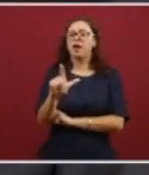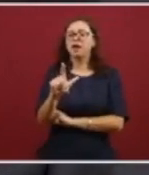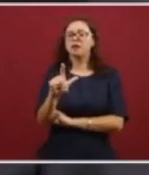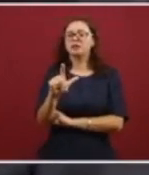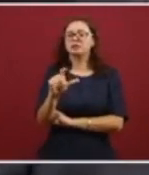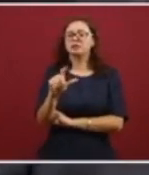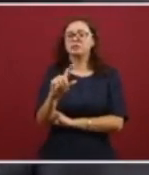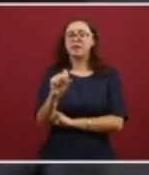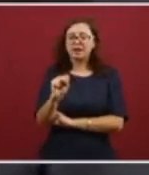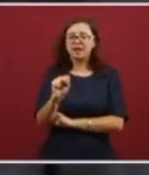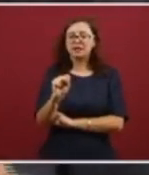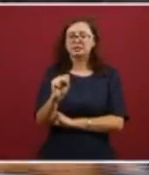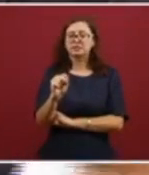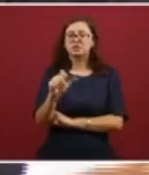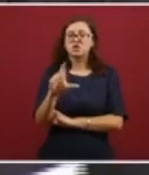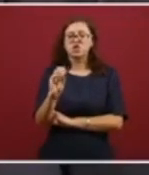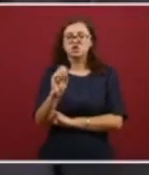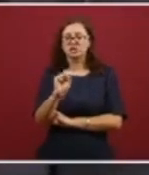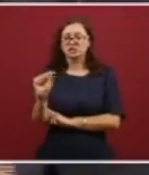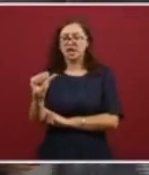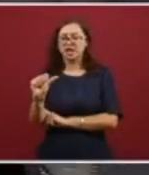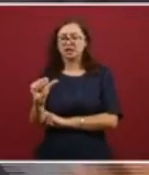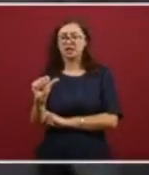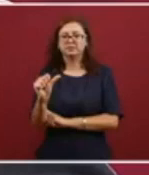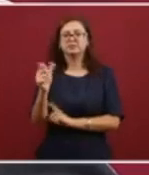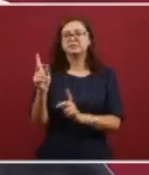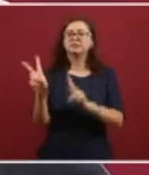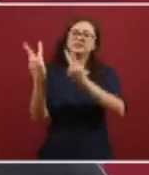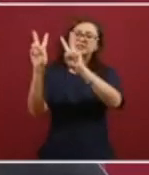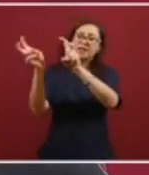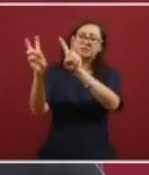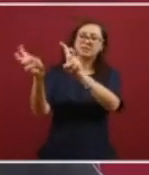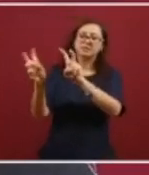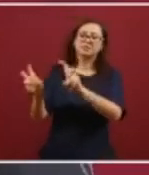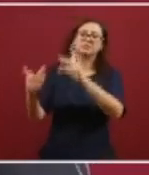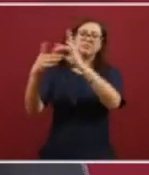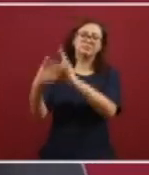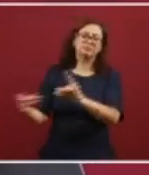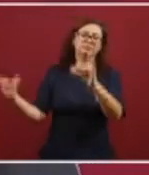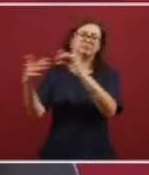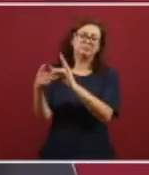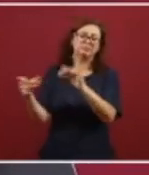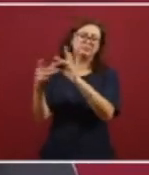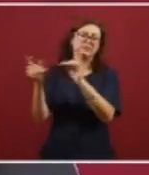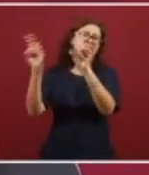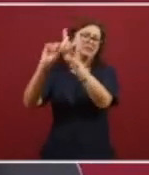durante de varios temas, pero desde luego